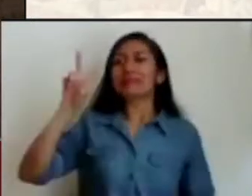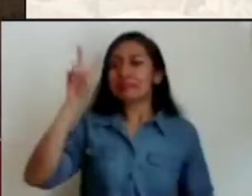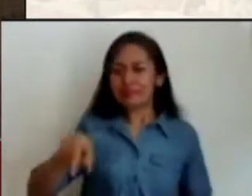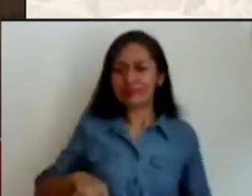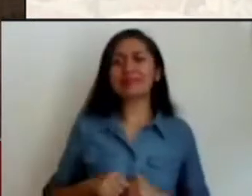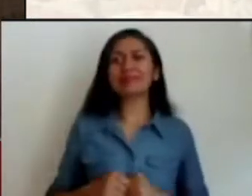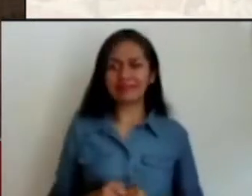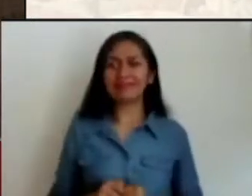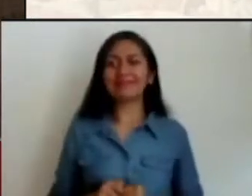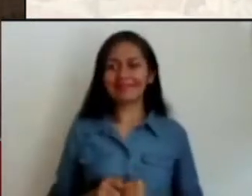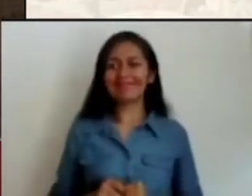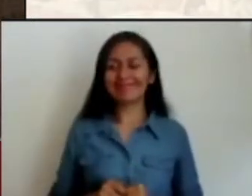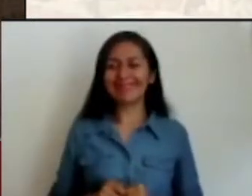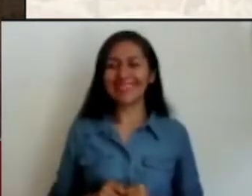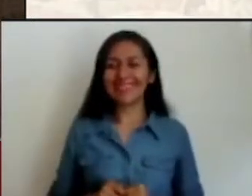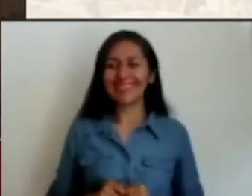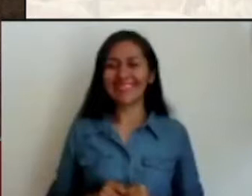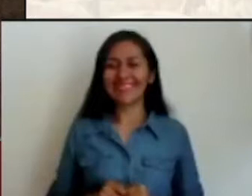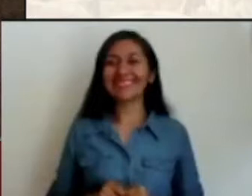una gioia per gli occhi.